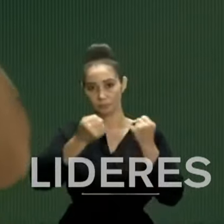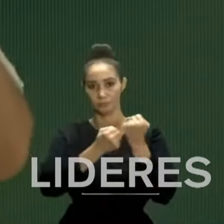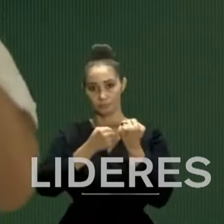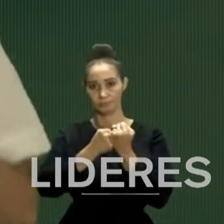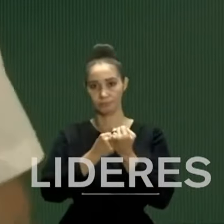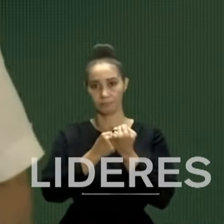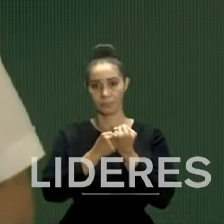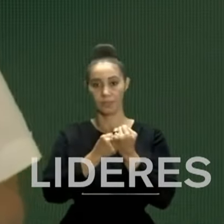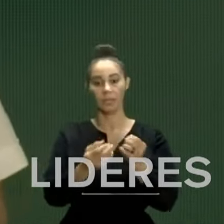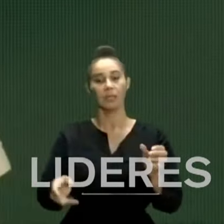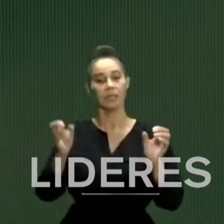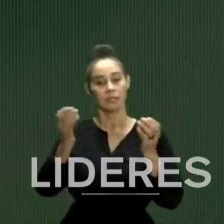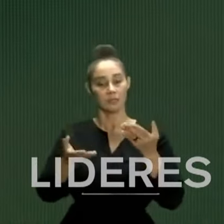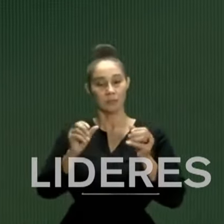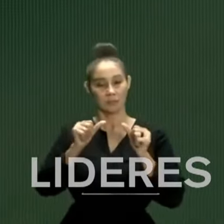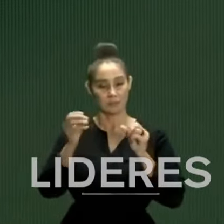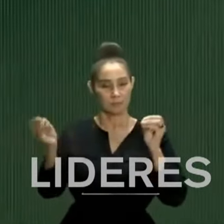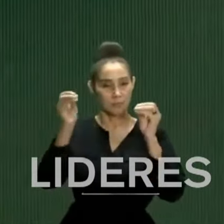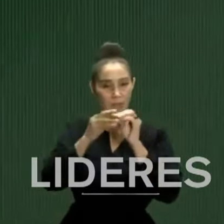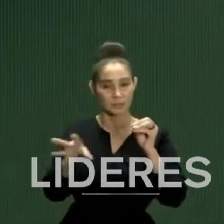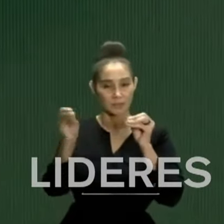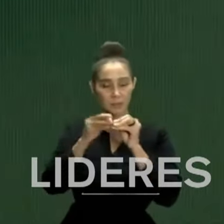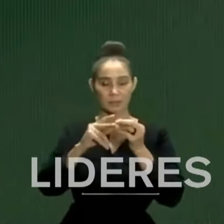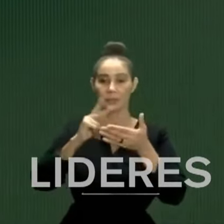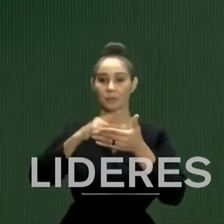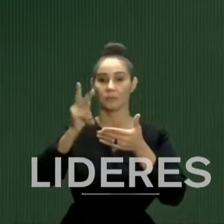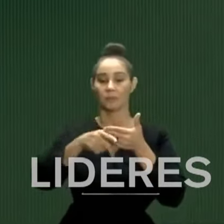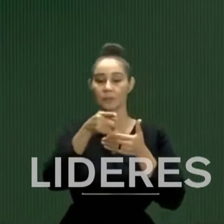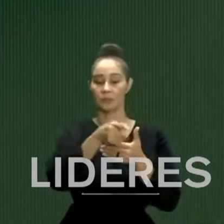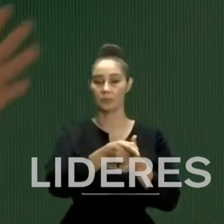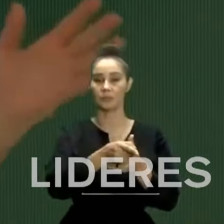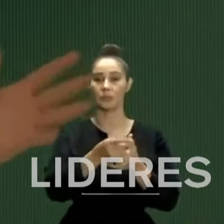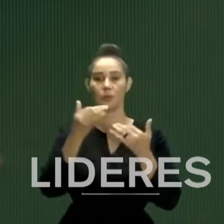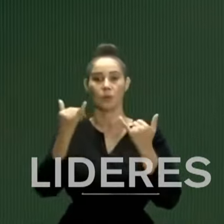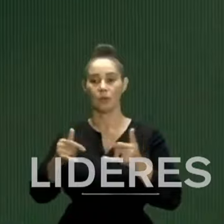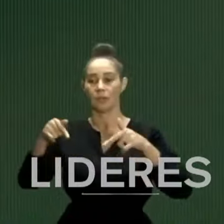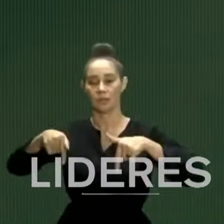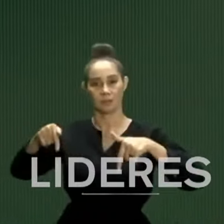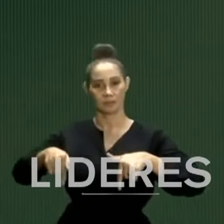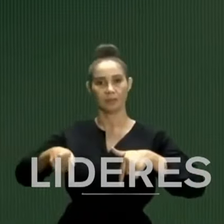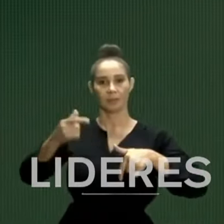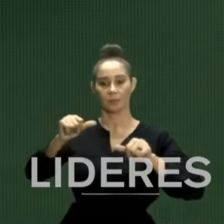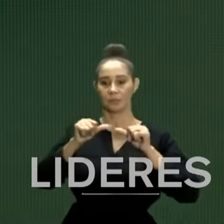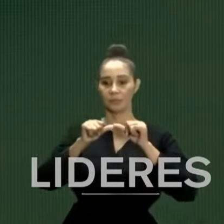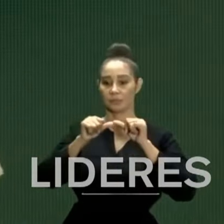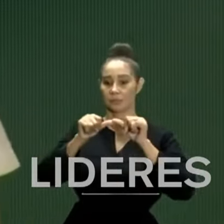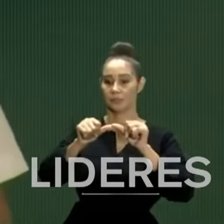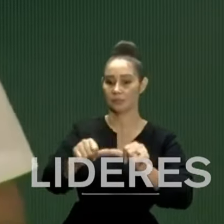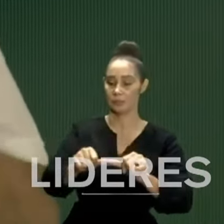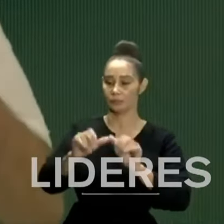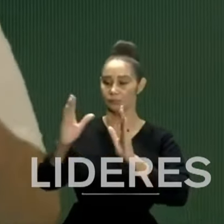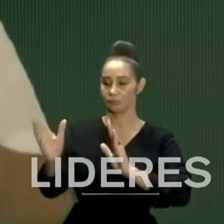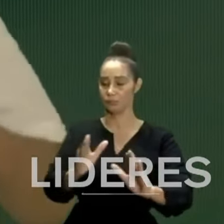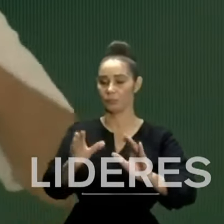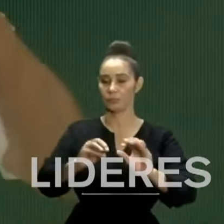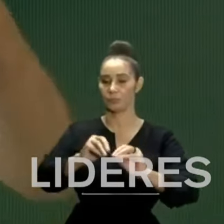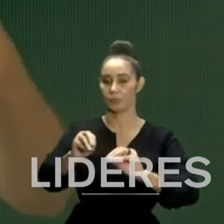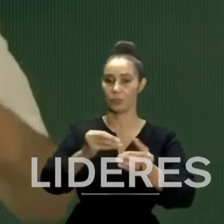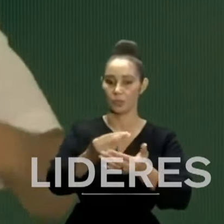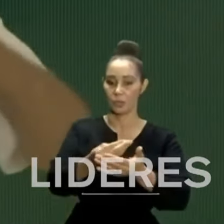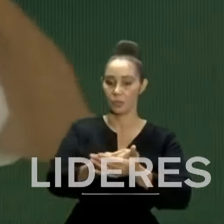deberíamos apoyarlos más con esos proyectos, porque son proyectos que hoy están aquí porque se han seguido además los procesos de compra